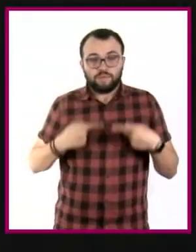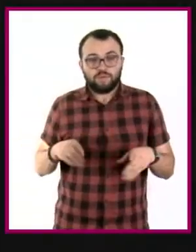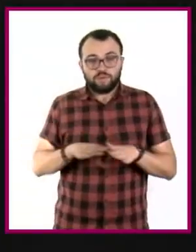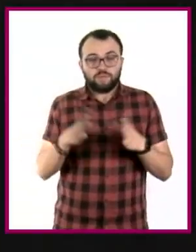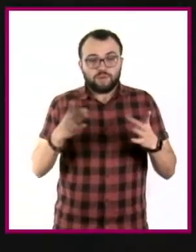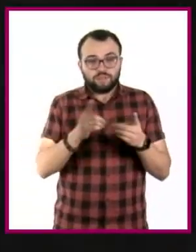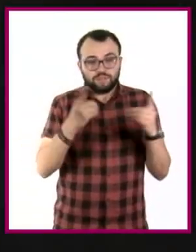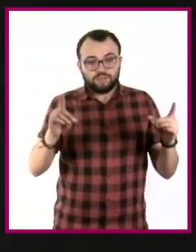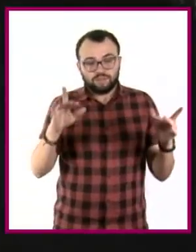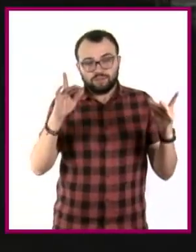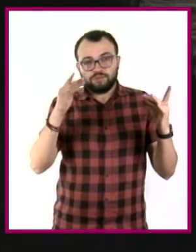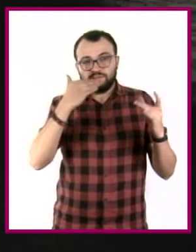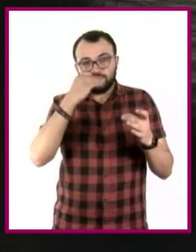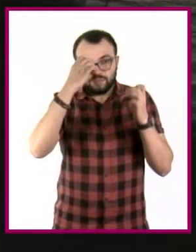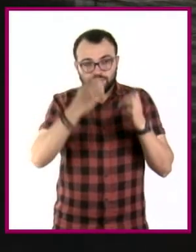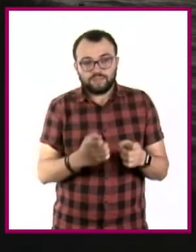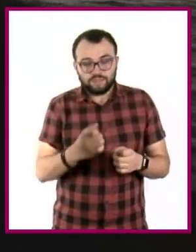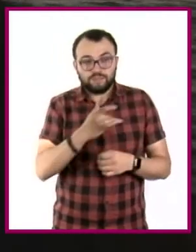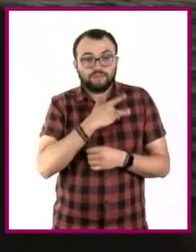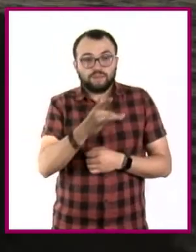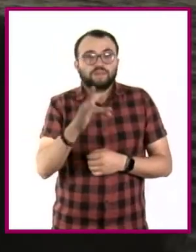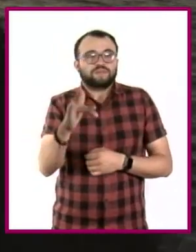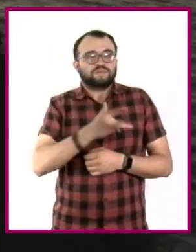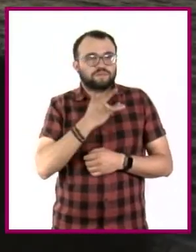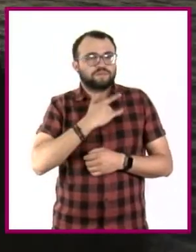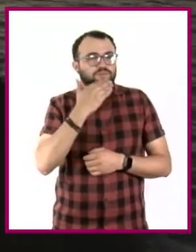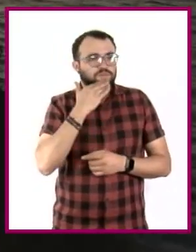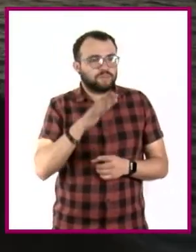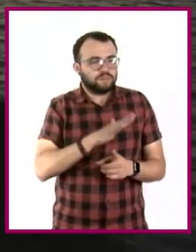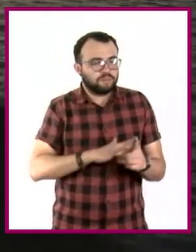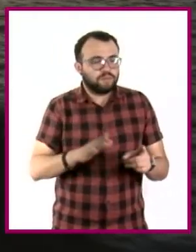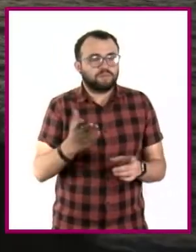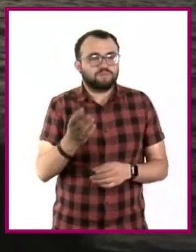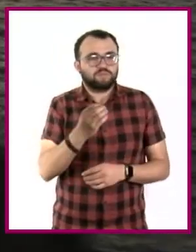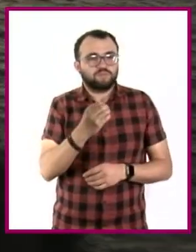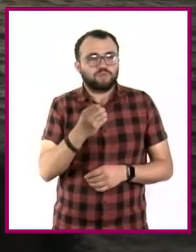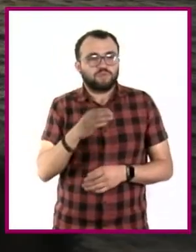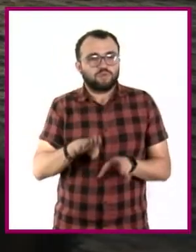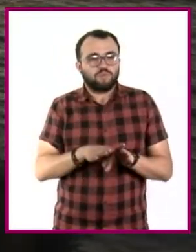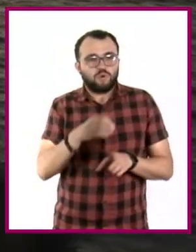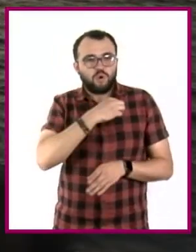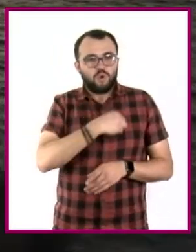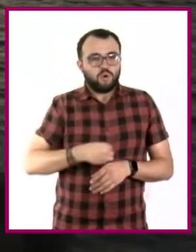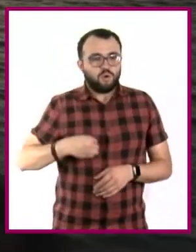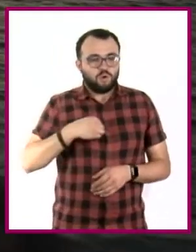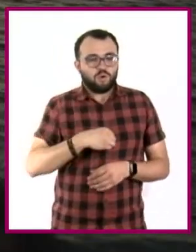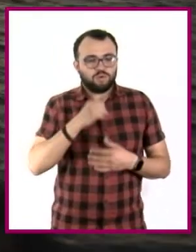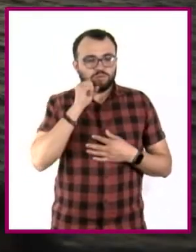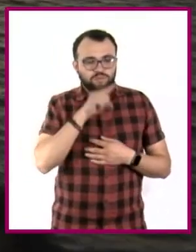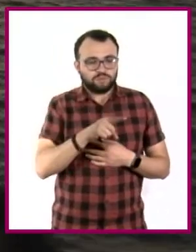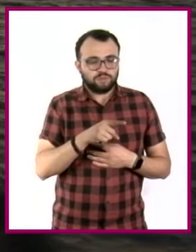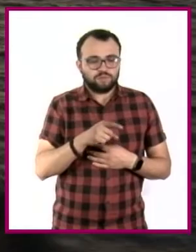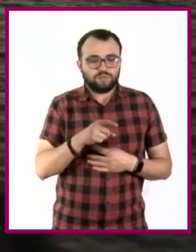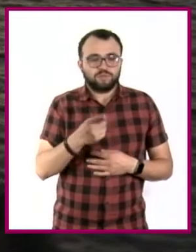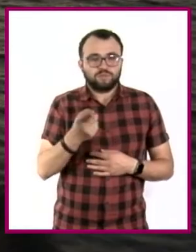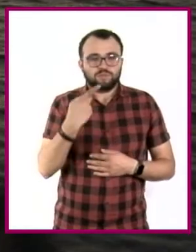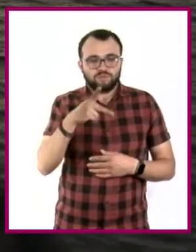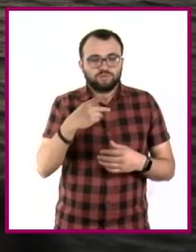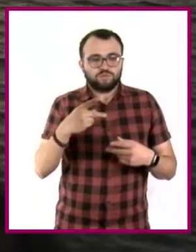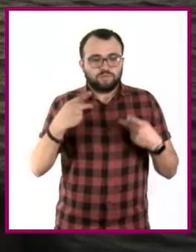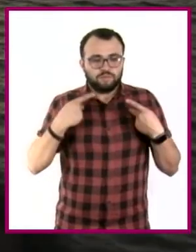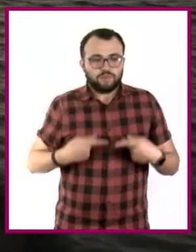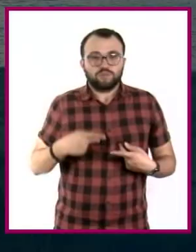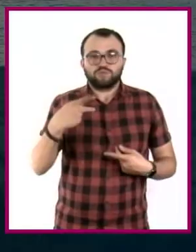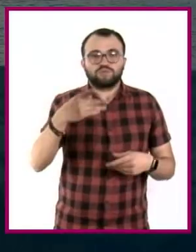bienestar emocional y afectivo se siente estable y orgullosa de sí misma, es decir, de su persona. Su